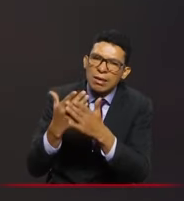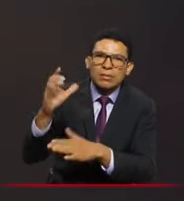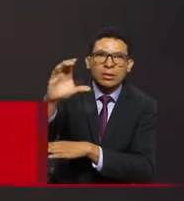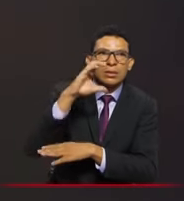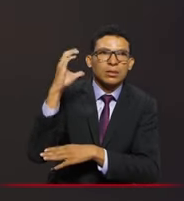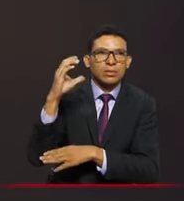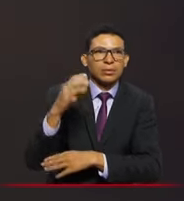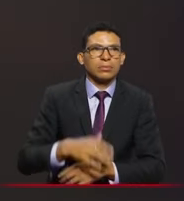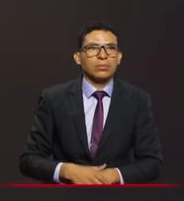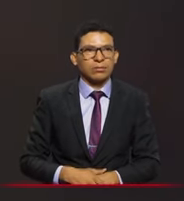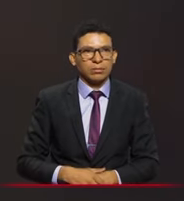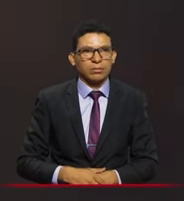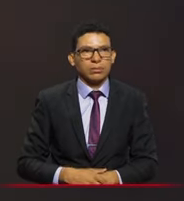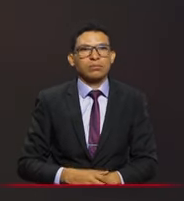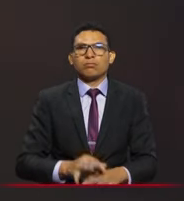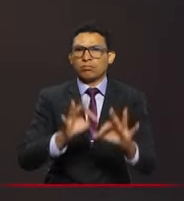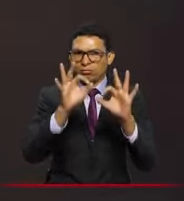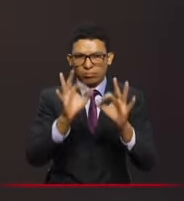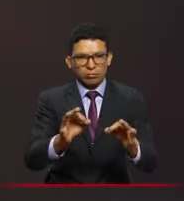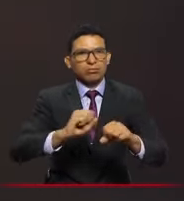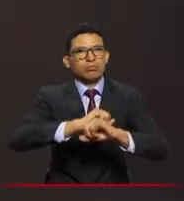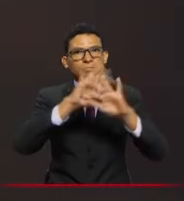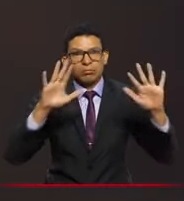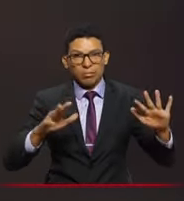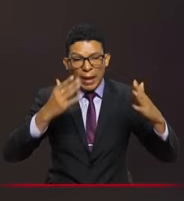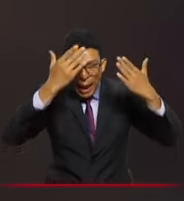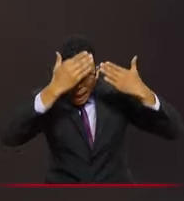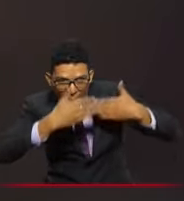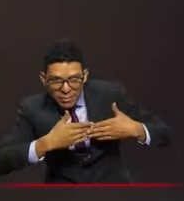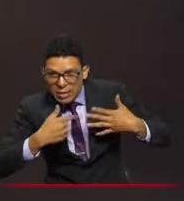clara muestra que no hay ningún escondite